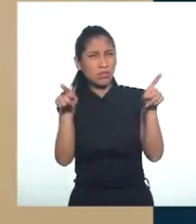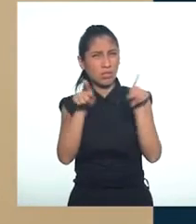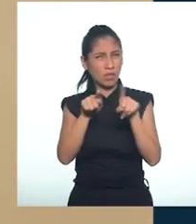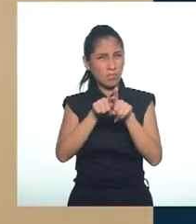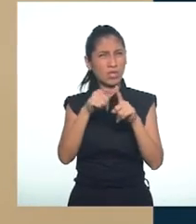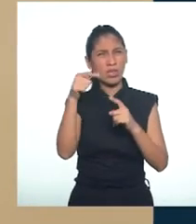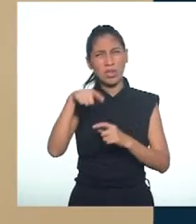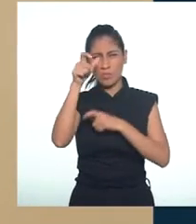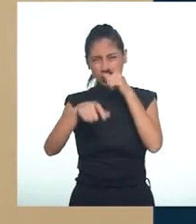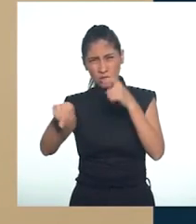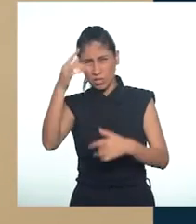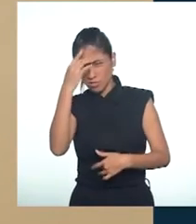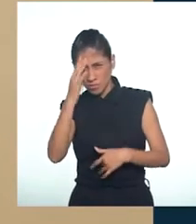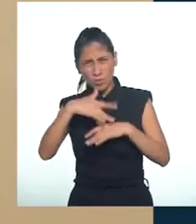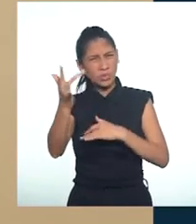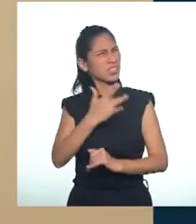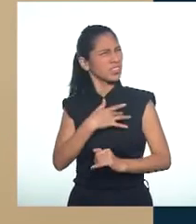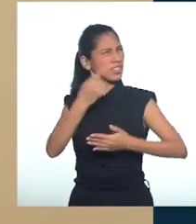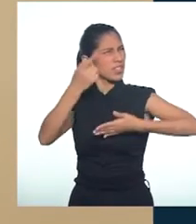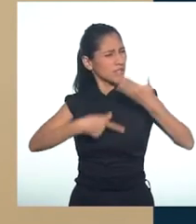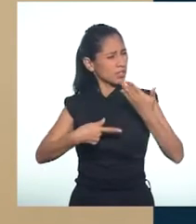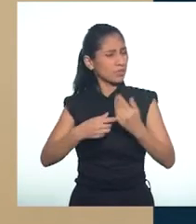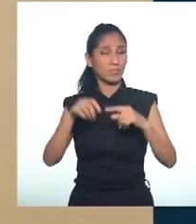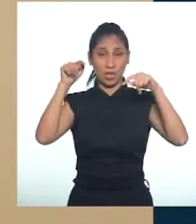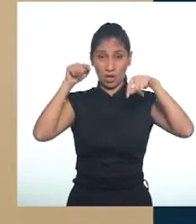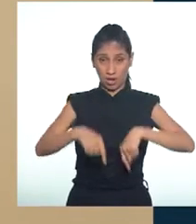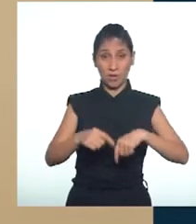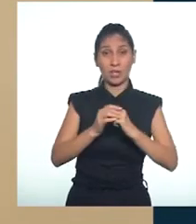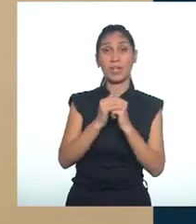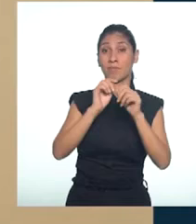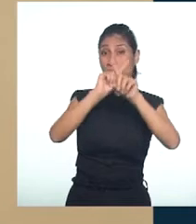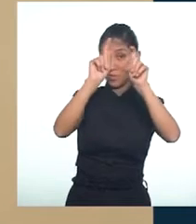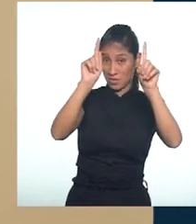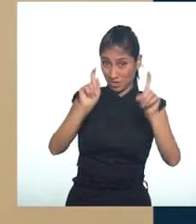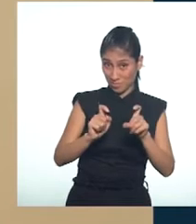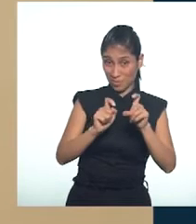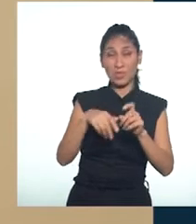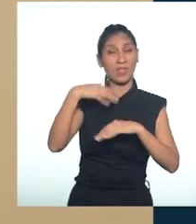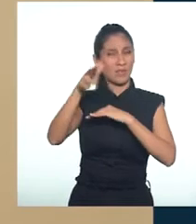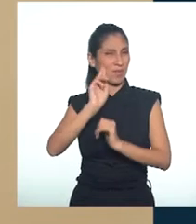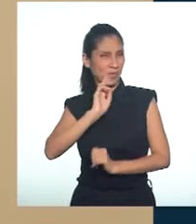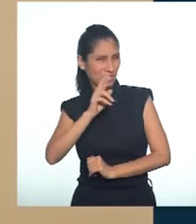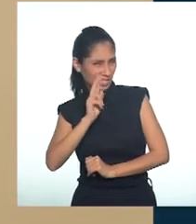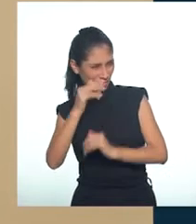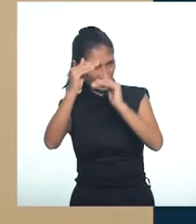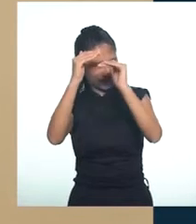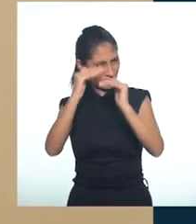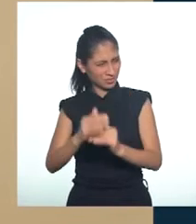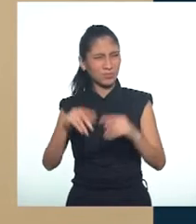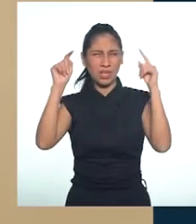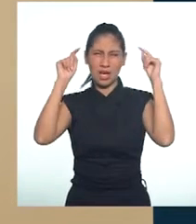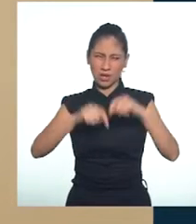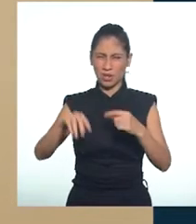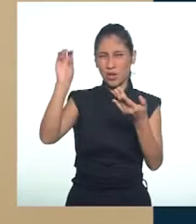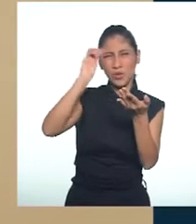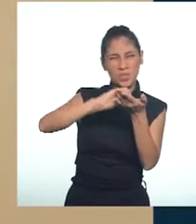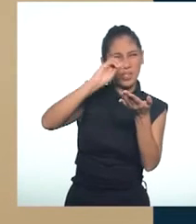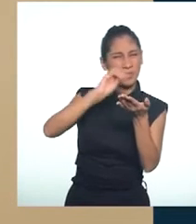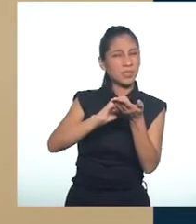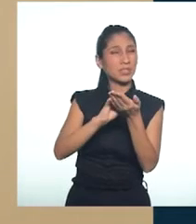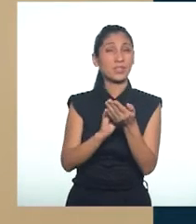Muy bien, todas estas preguntas las responderemos a lo largo del programa. Ahora,